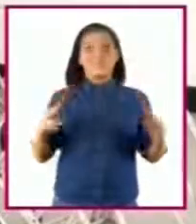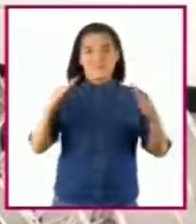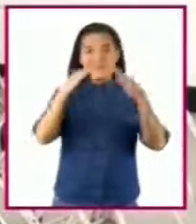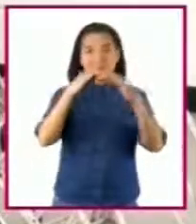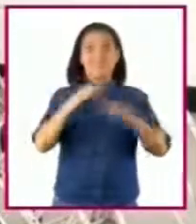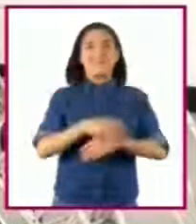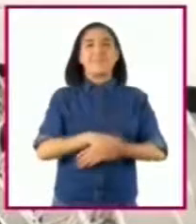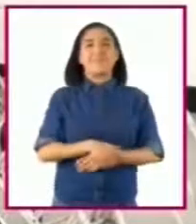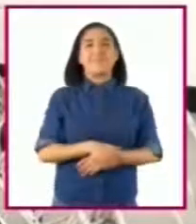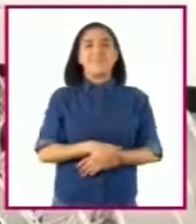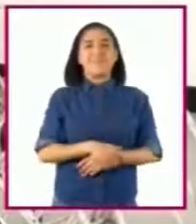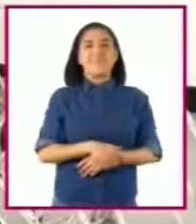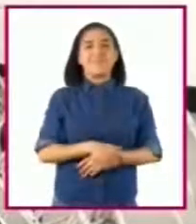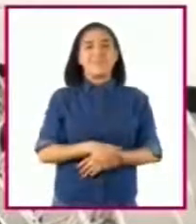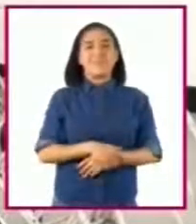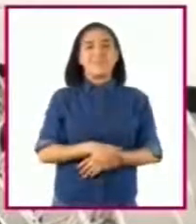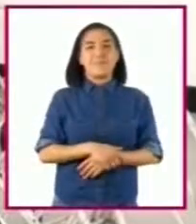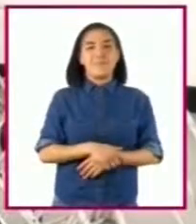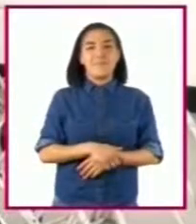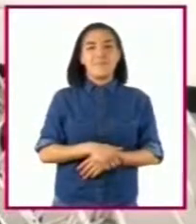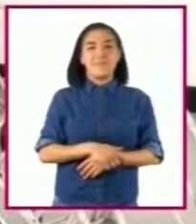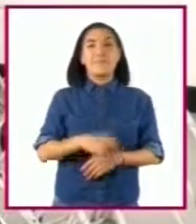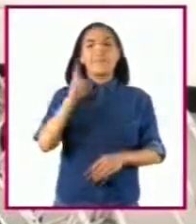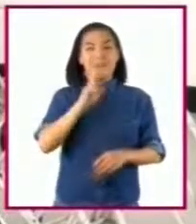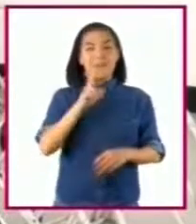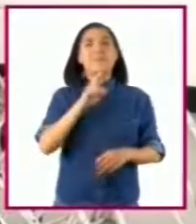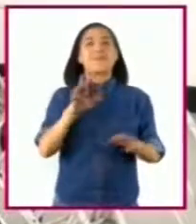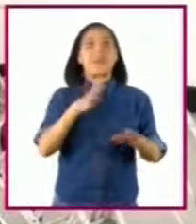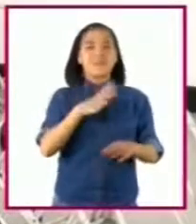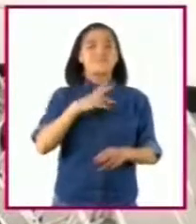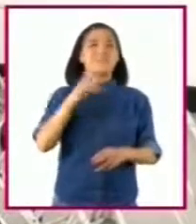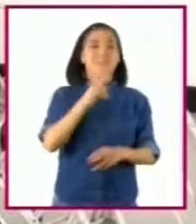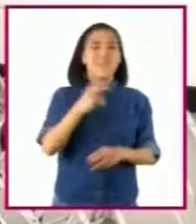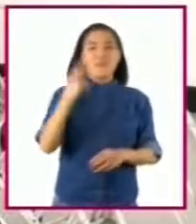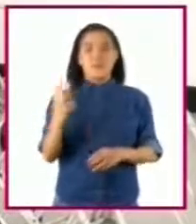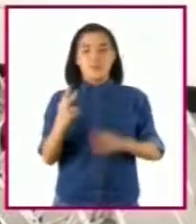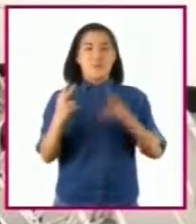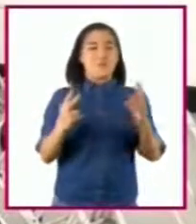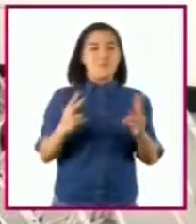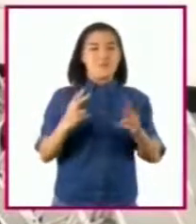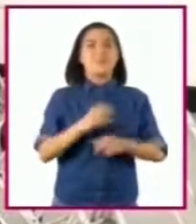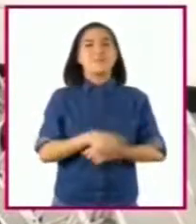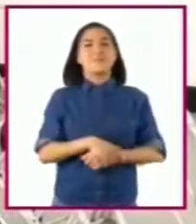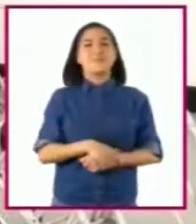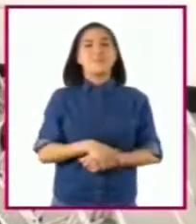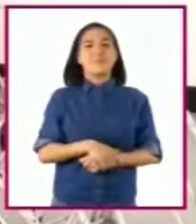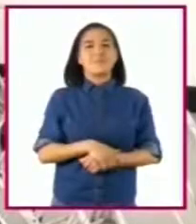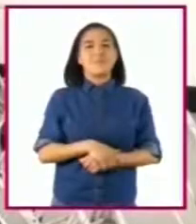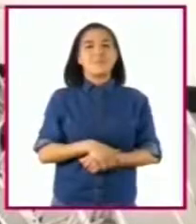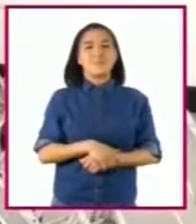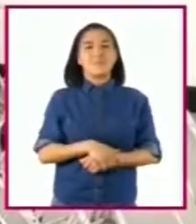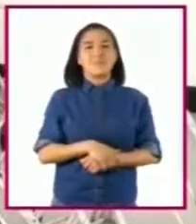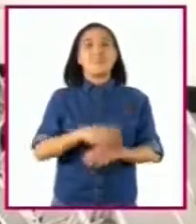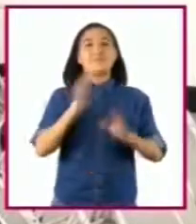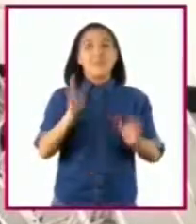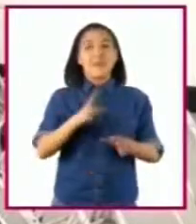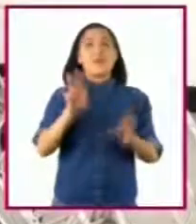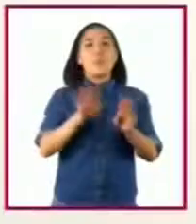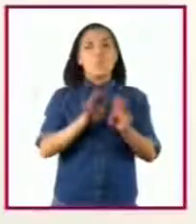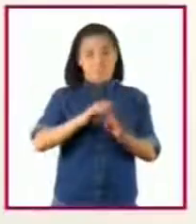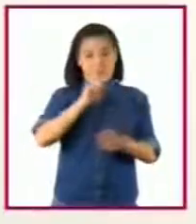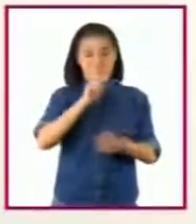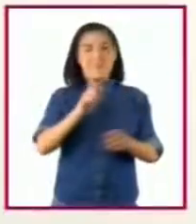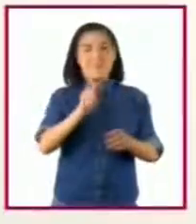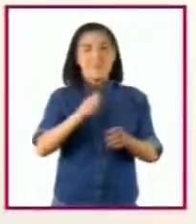favor? Claro. Veamos, yo tomo dos de este lado. Ponemos el otro acá y vamos a asegurar